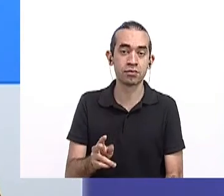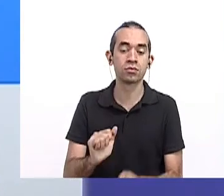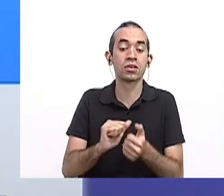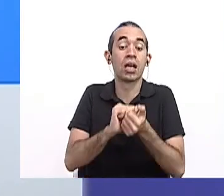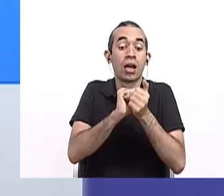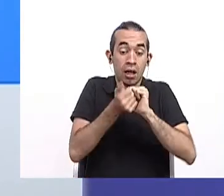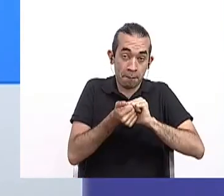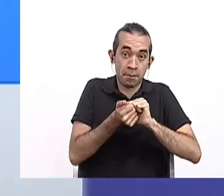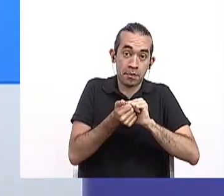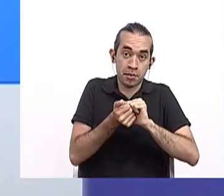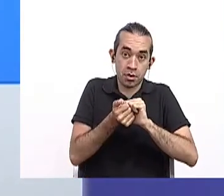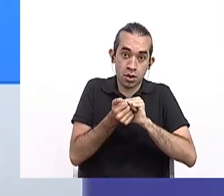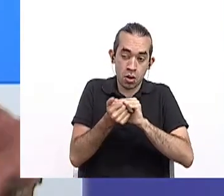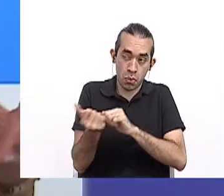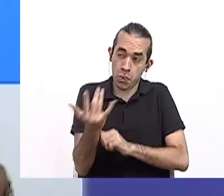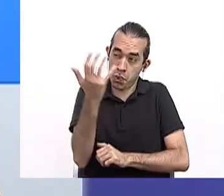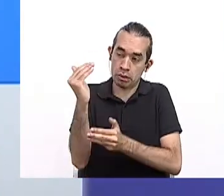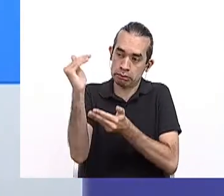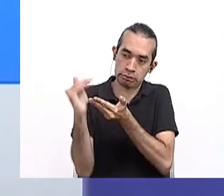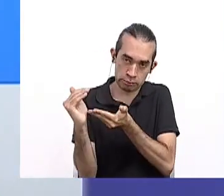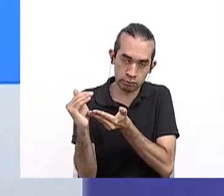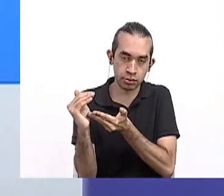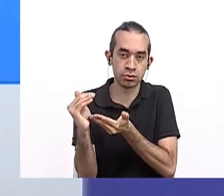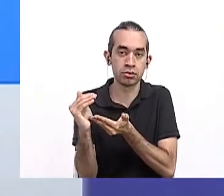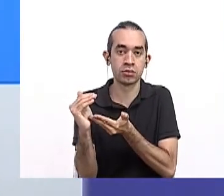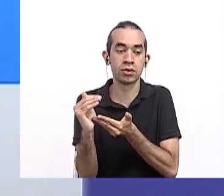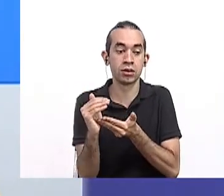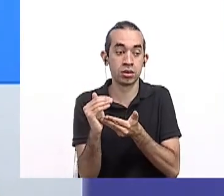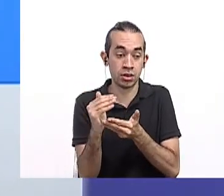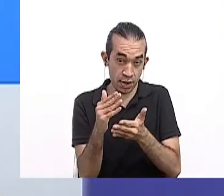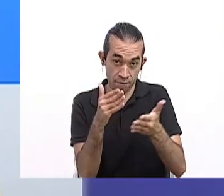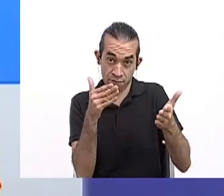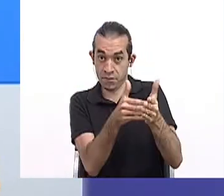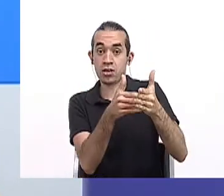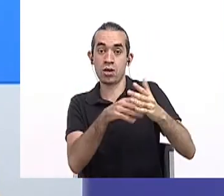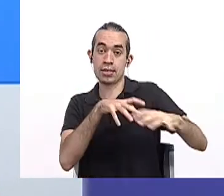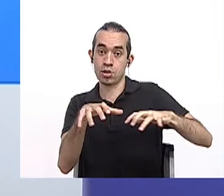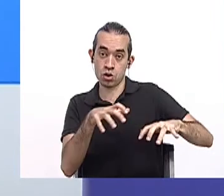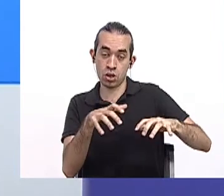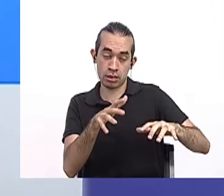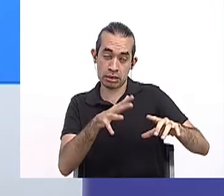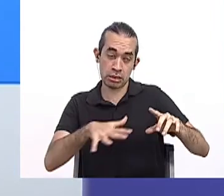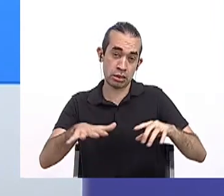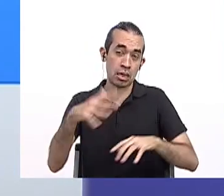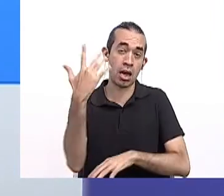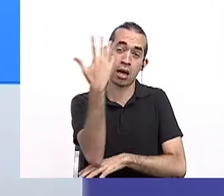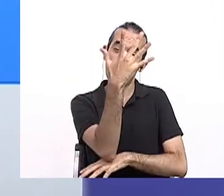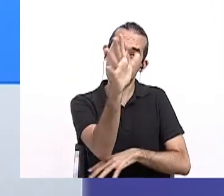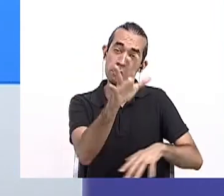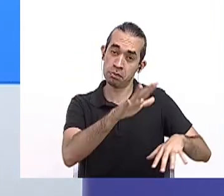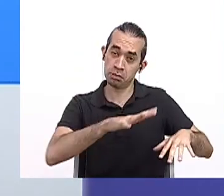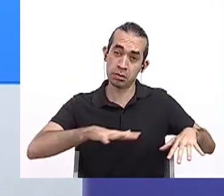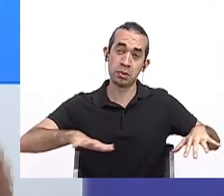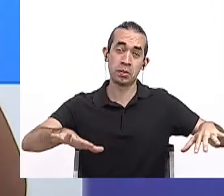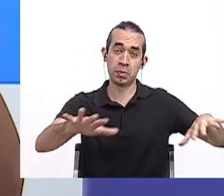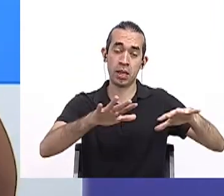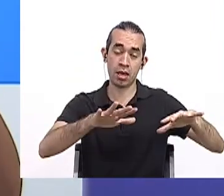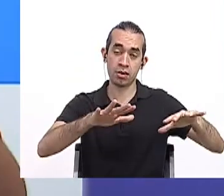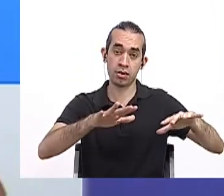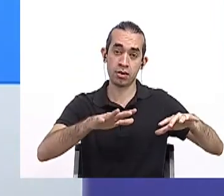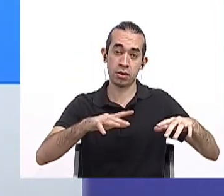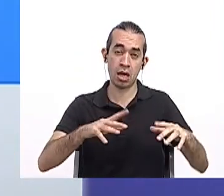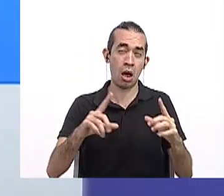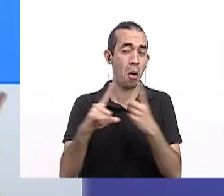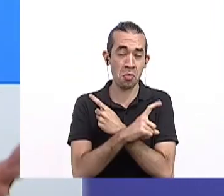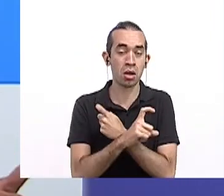poco las emisiones y contrarrestar un poco los efectos de nuestras acciones en el medio ambiente tampoco es tan complicado pero